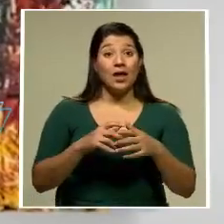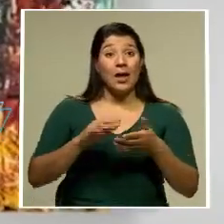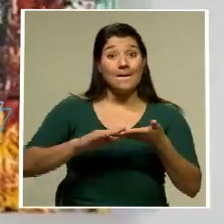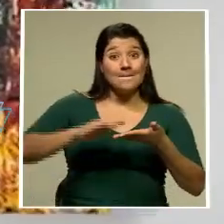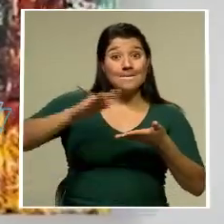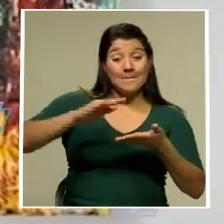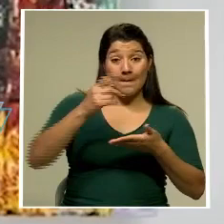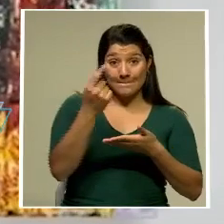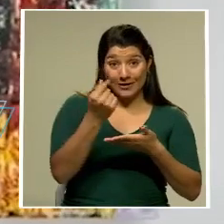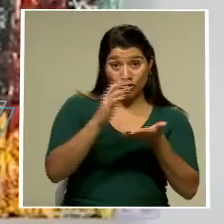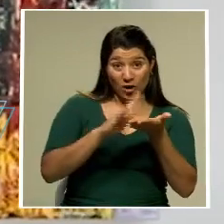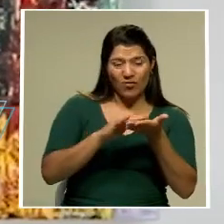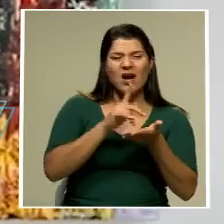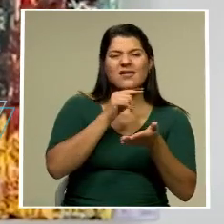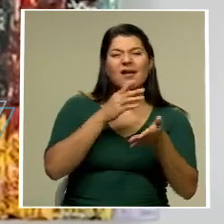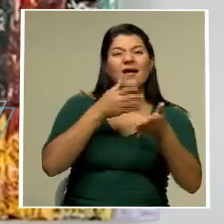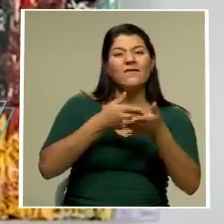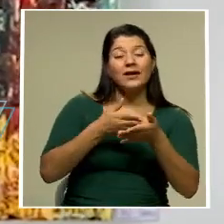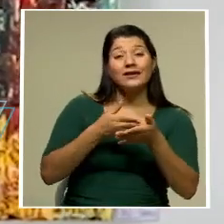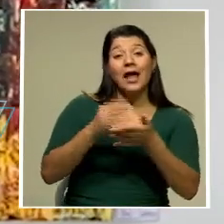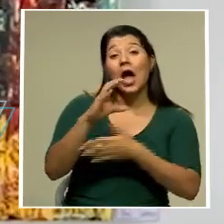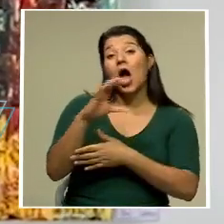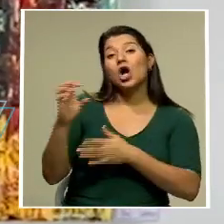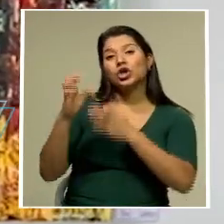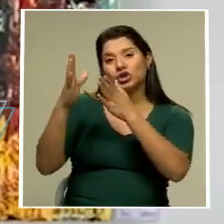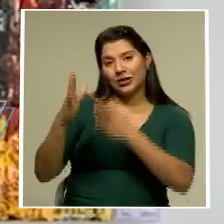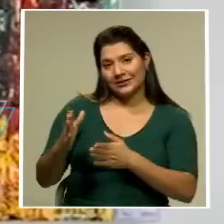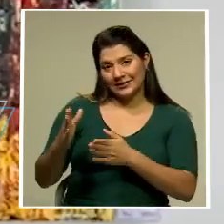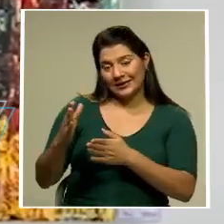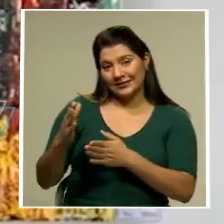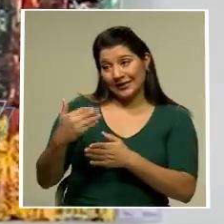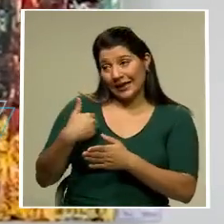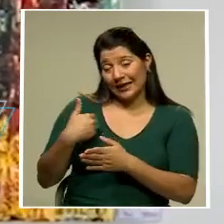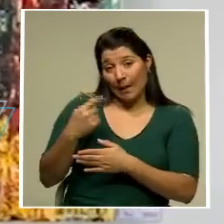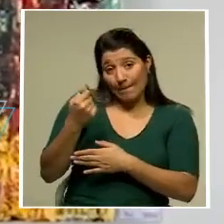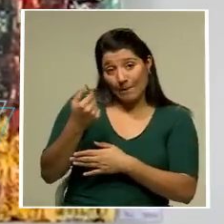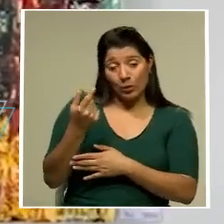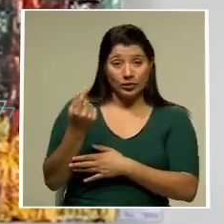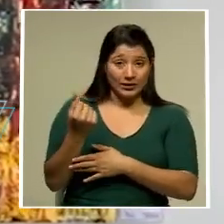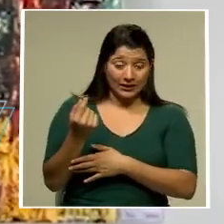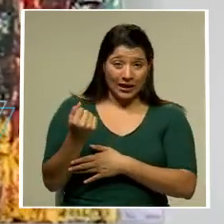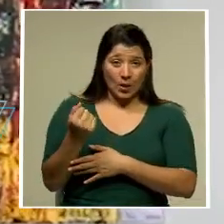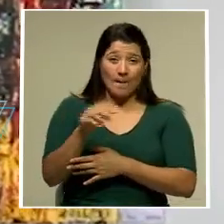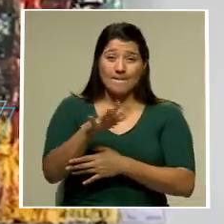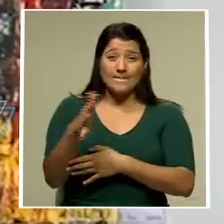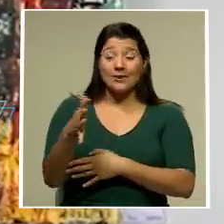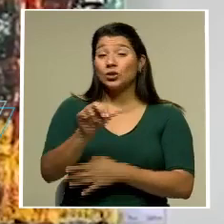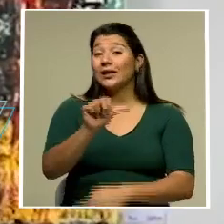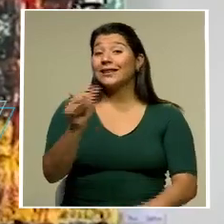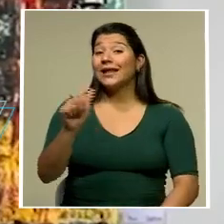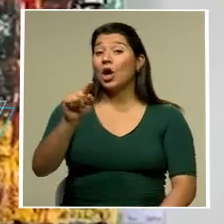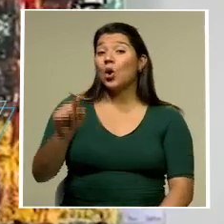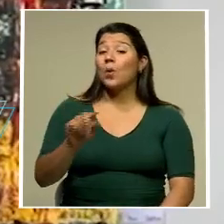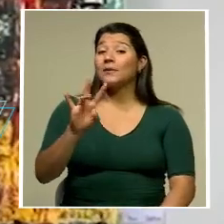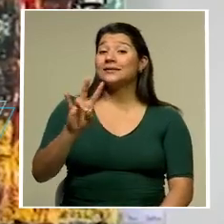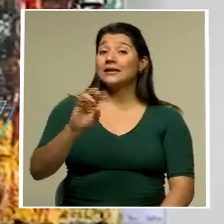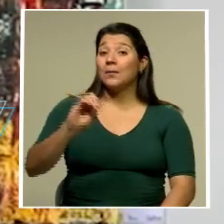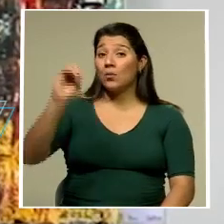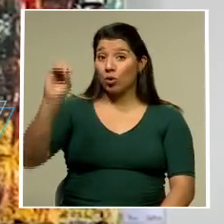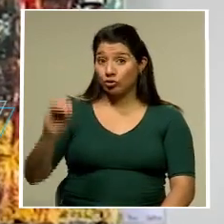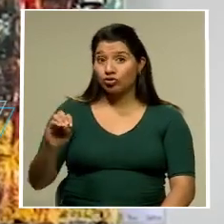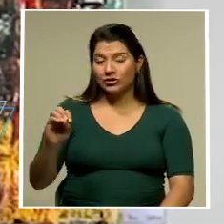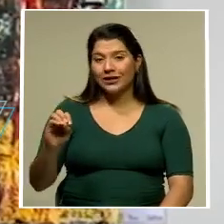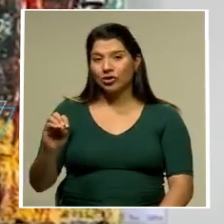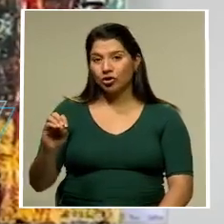afectará principalmente a los costarricenses que menos ingresos tienen. Aproximadamente el 10,7% del ingreso de